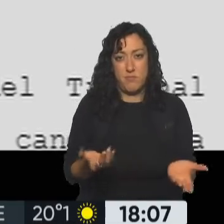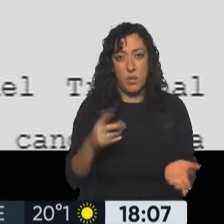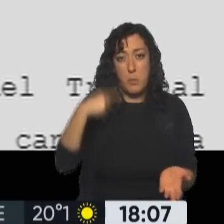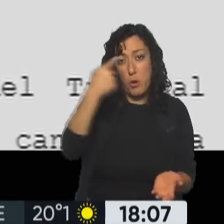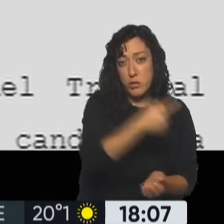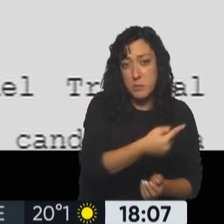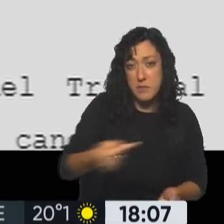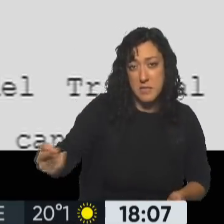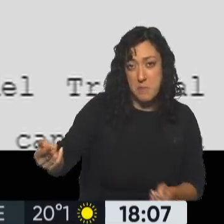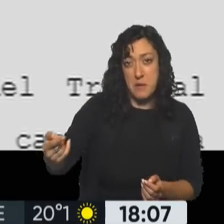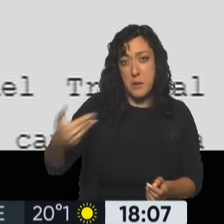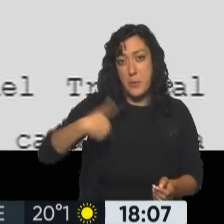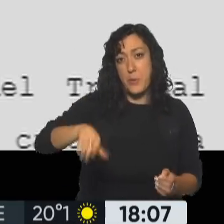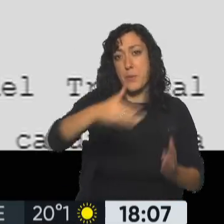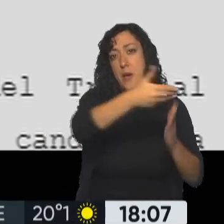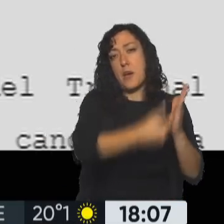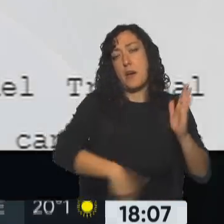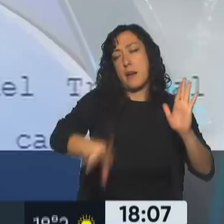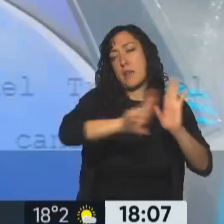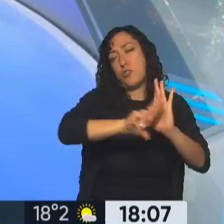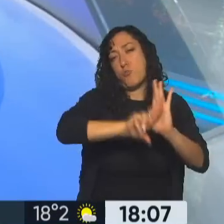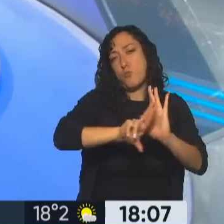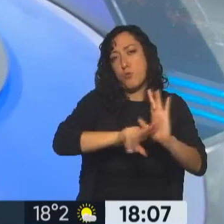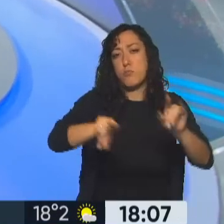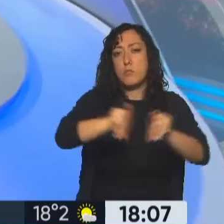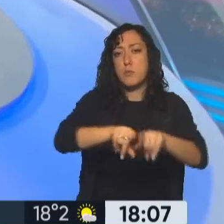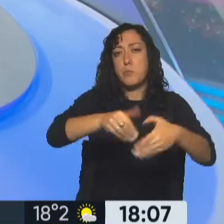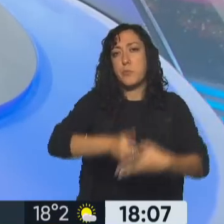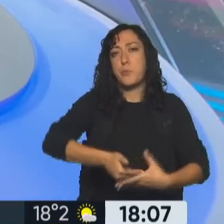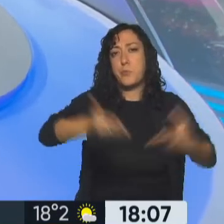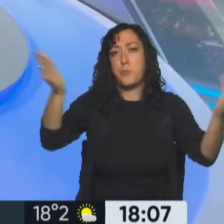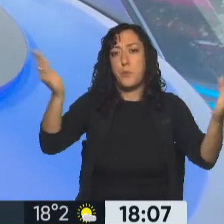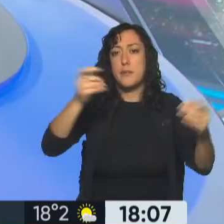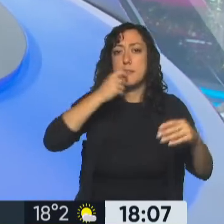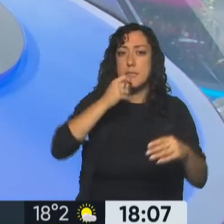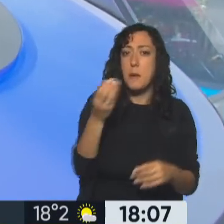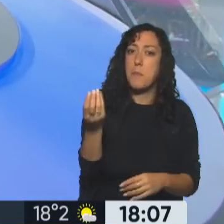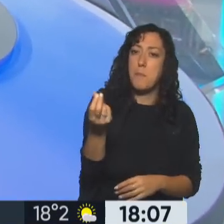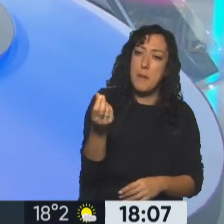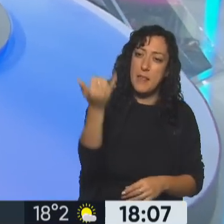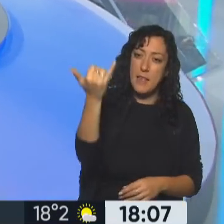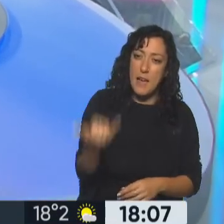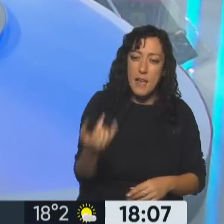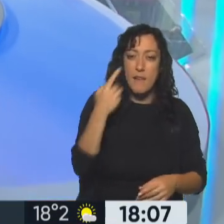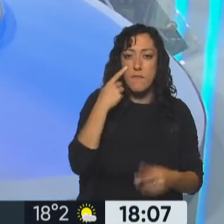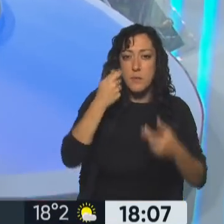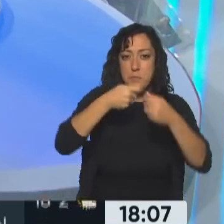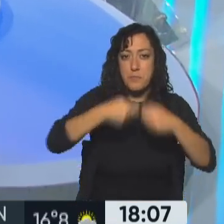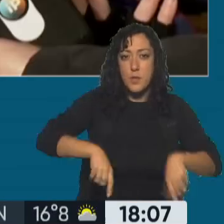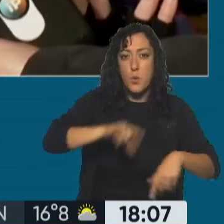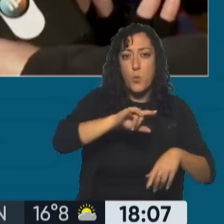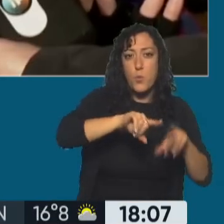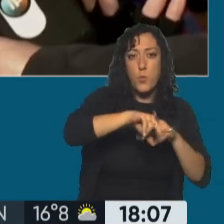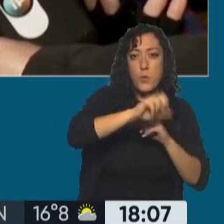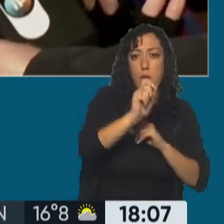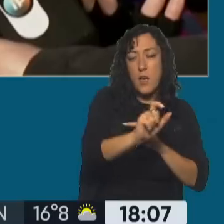que viene vayan a sacar otra resolución en la que digan: en Bonn, si tiene unos mangos, apuesta a que Uñac no va a ser candidato y que Mansur